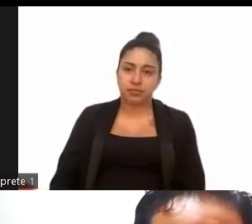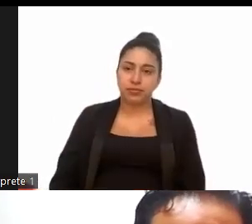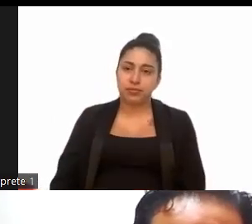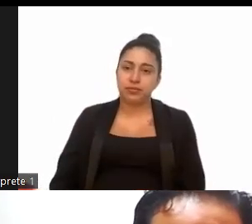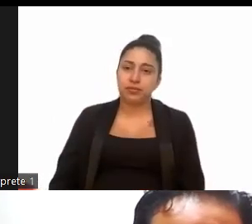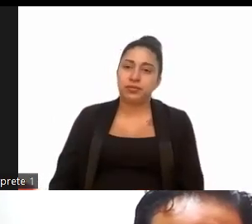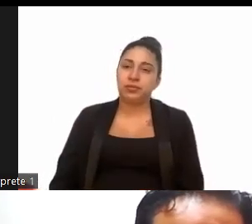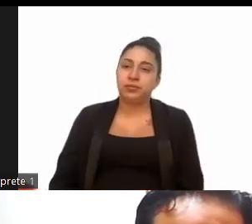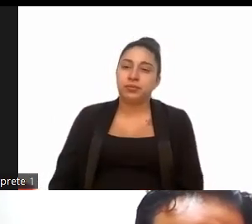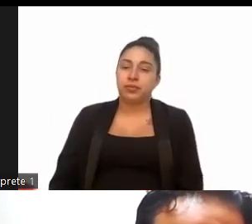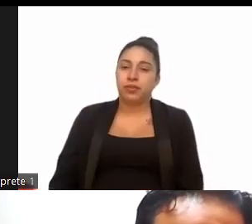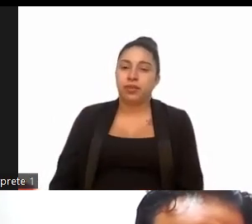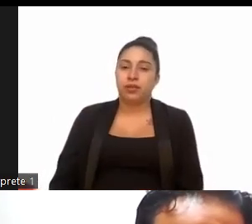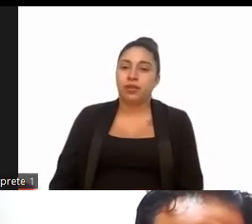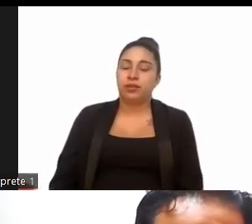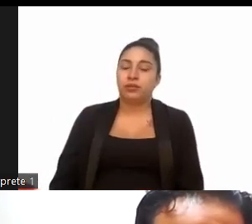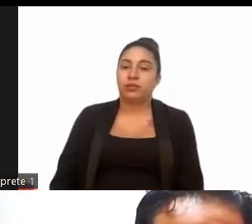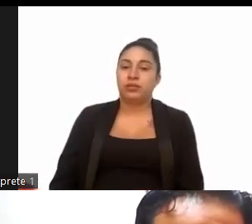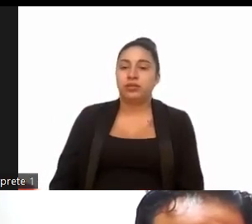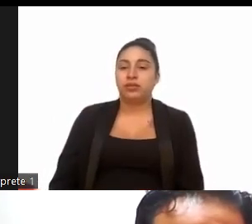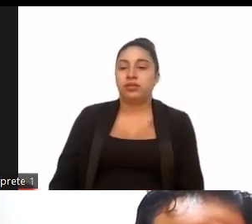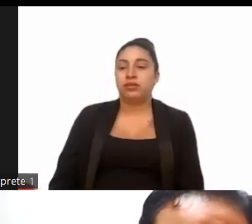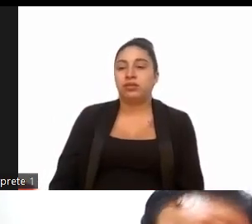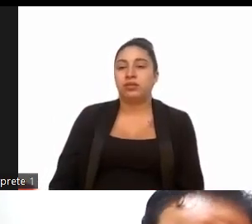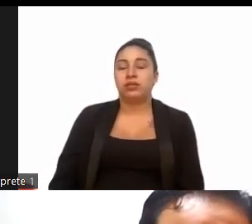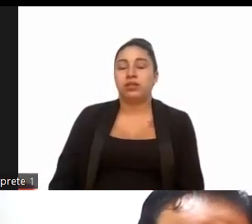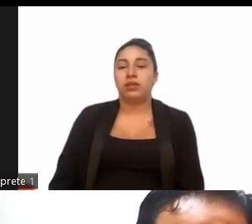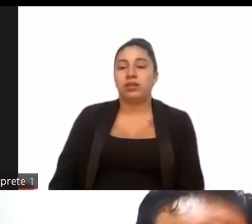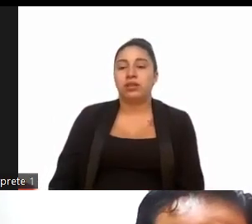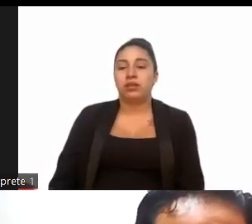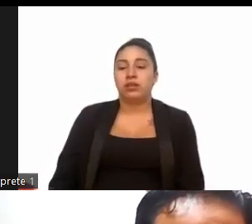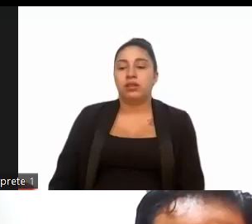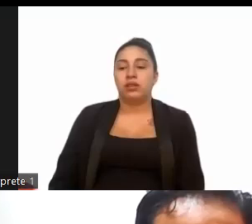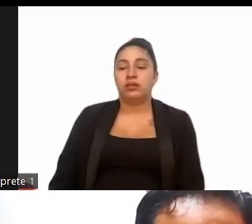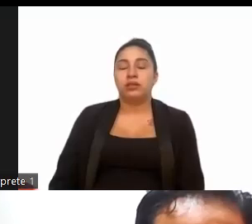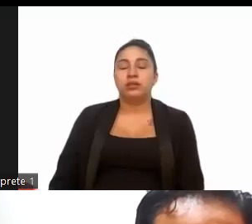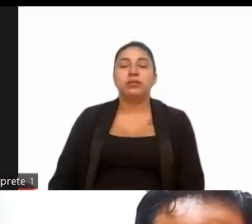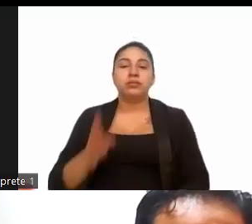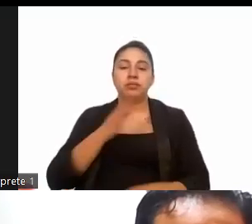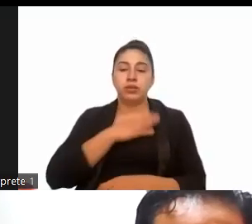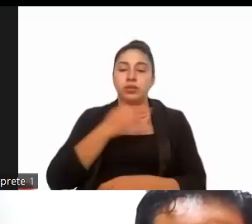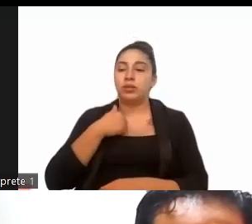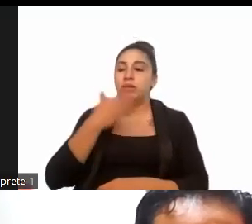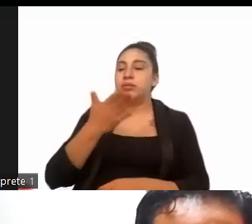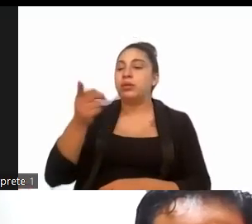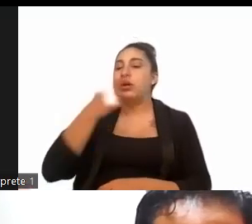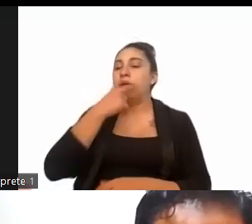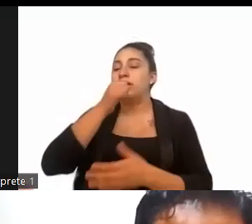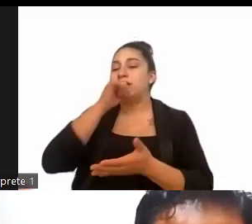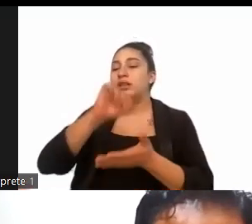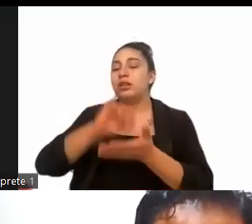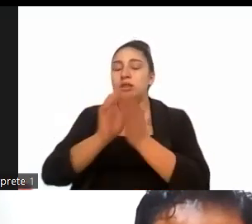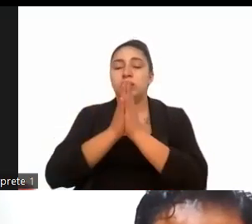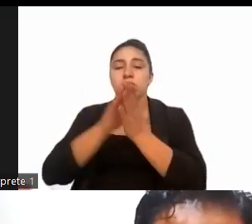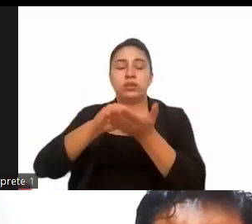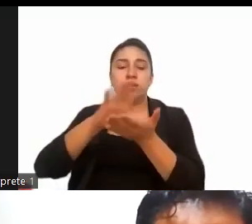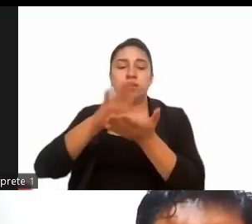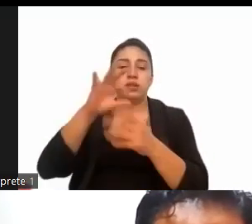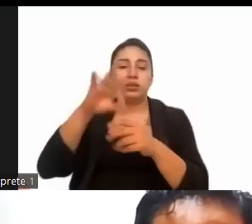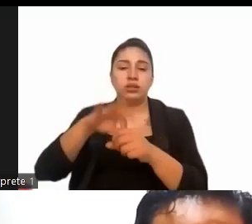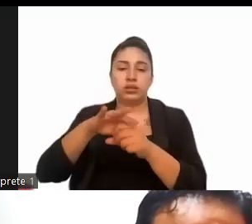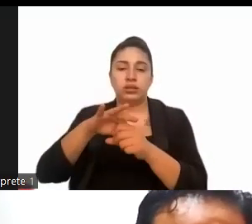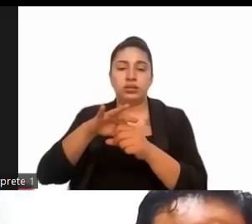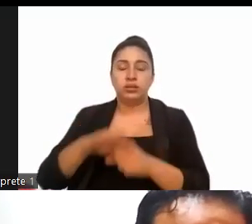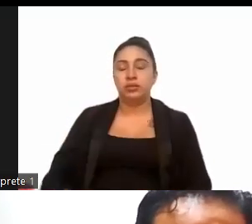No hay movimiento. Dada la relevancia de este punto del orden del día, se instruye al secretario recoger la votación de manera